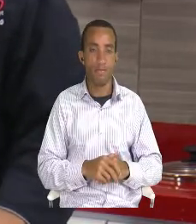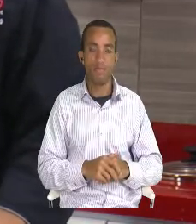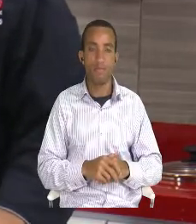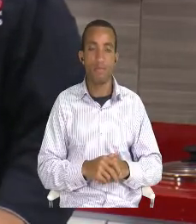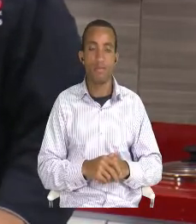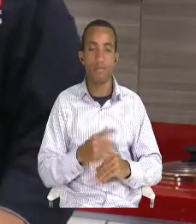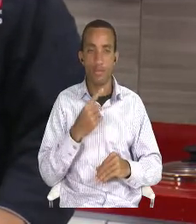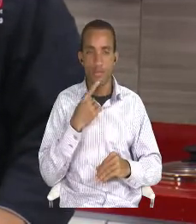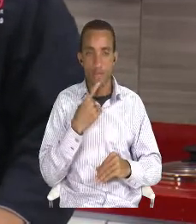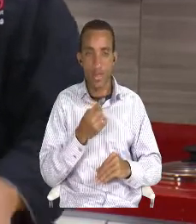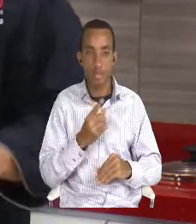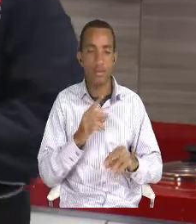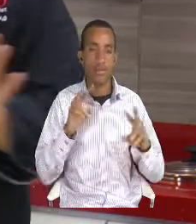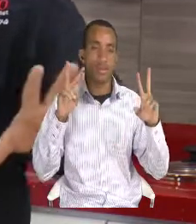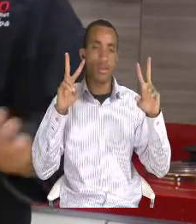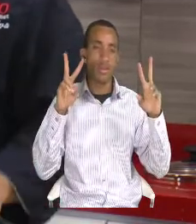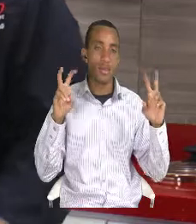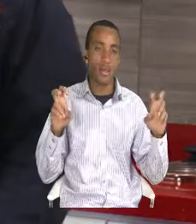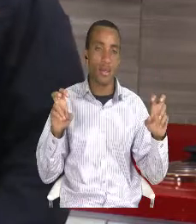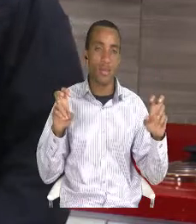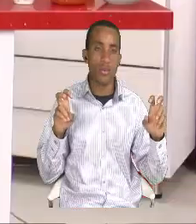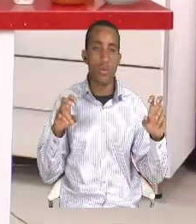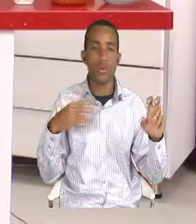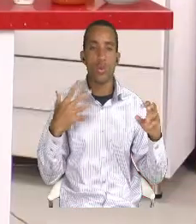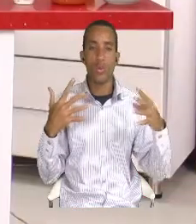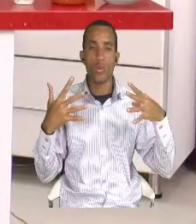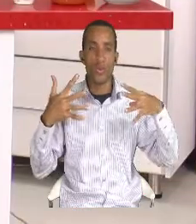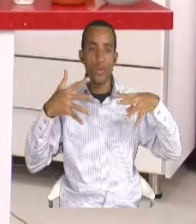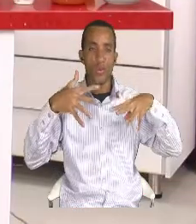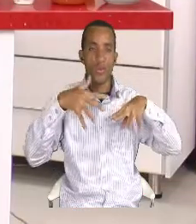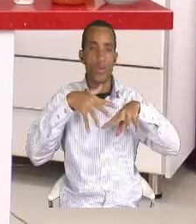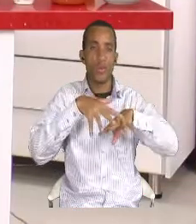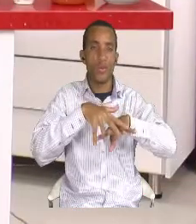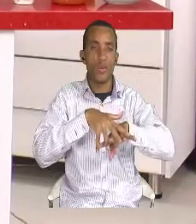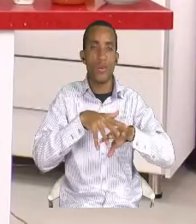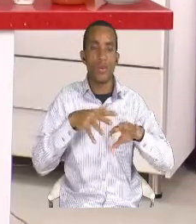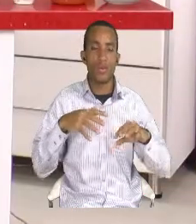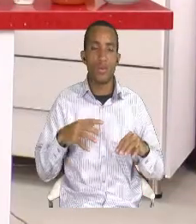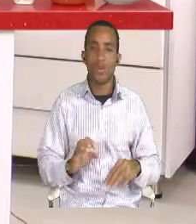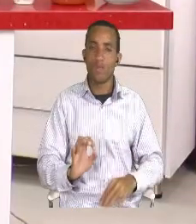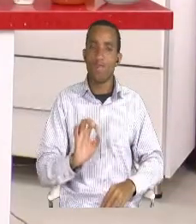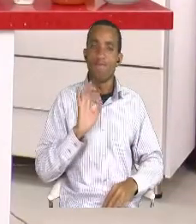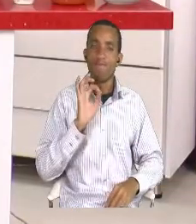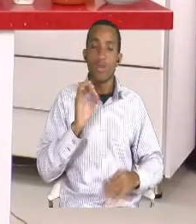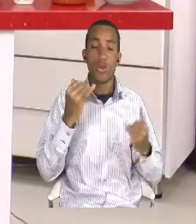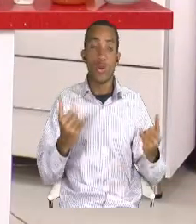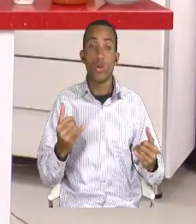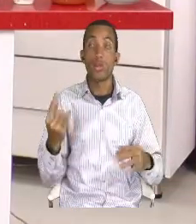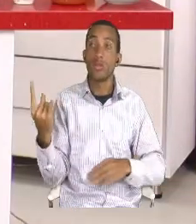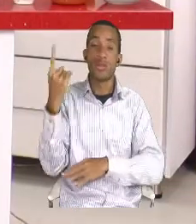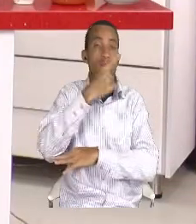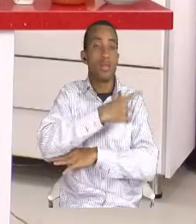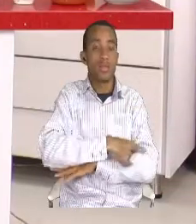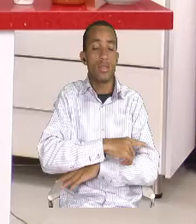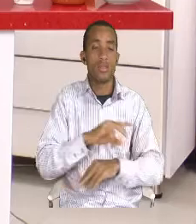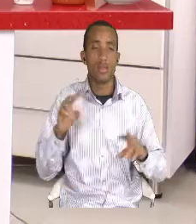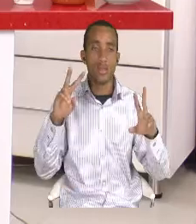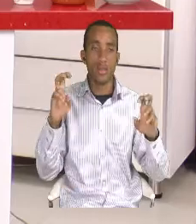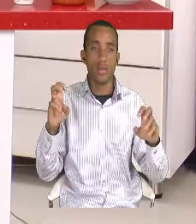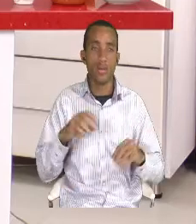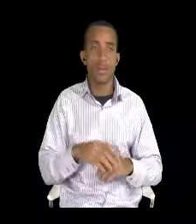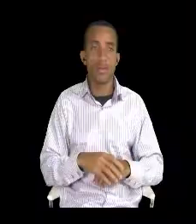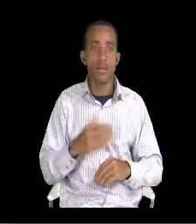esto va a ser un tema... Complemento ideal. Sí, complemento ideal, porque esto es un tema que hoy día está pegando muy fuerte en nuestra ciudad, y que más que venga de voz de